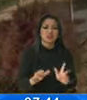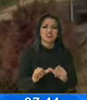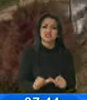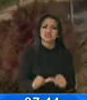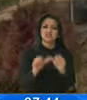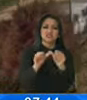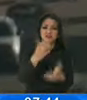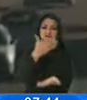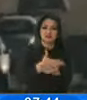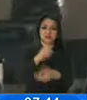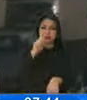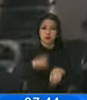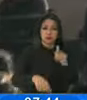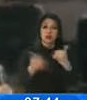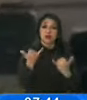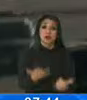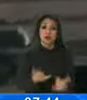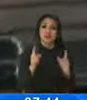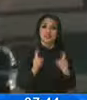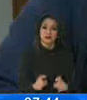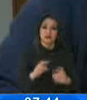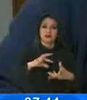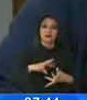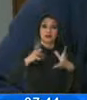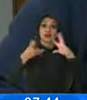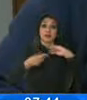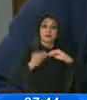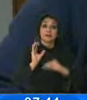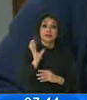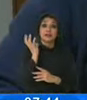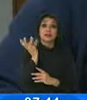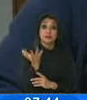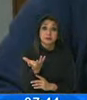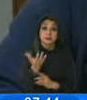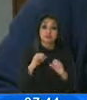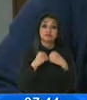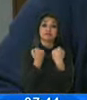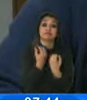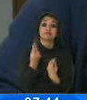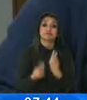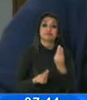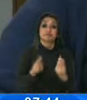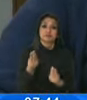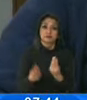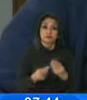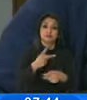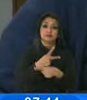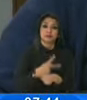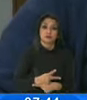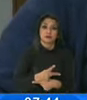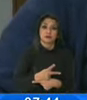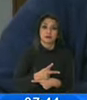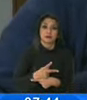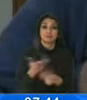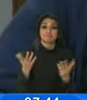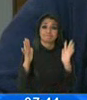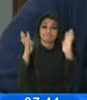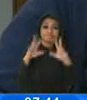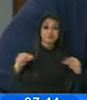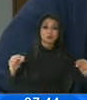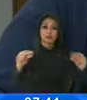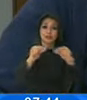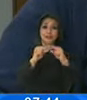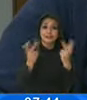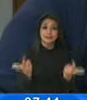los expertos es que ahora tenemos que acoplarnos a él. Lo que nos queda como sociedad es poder proteger lo que nos brinda el planeta a nosotros, que